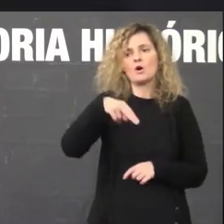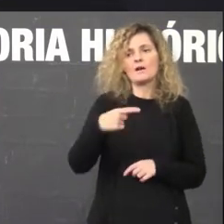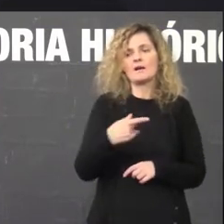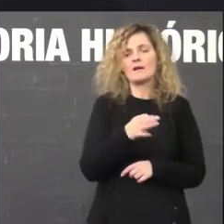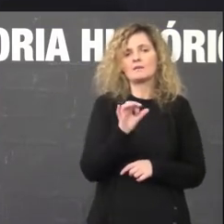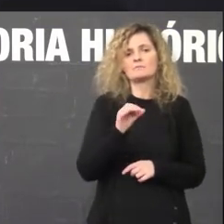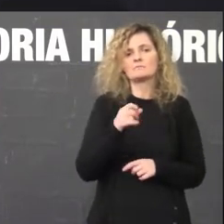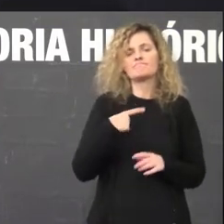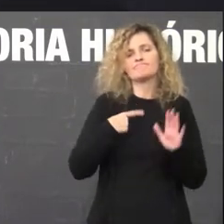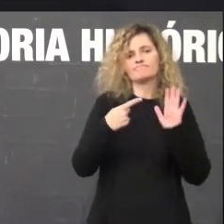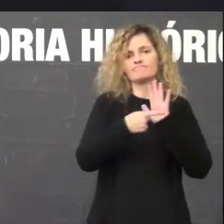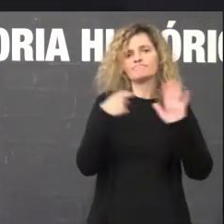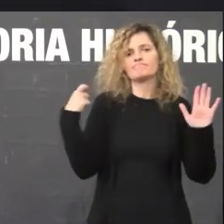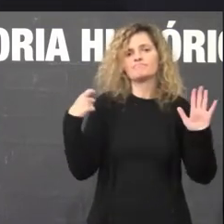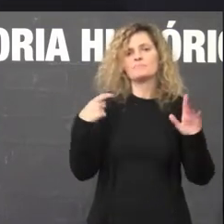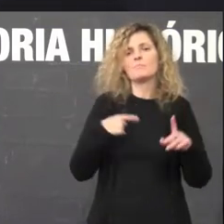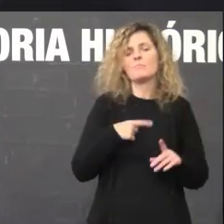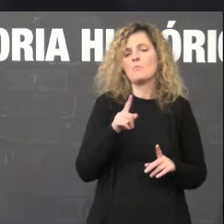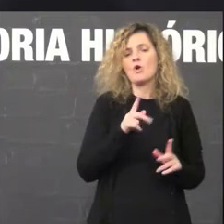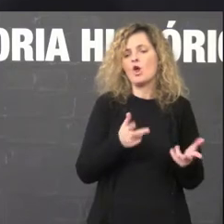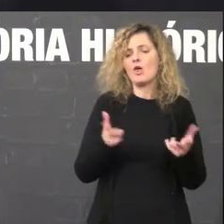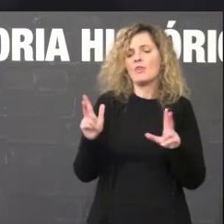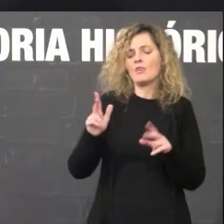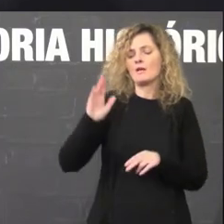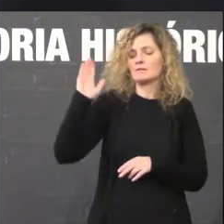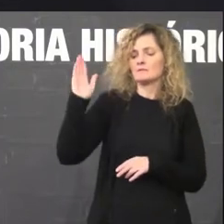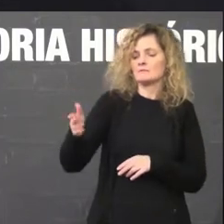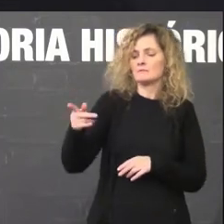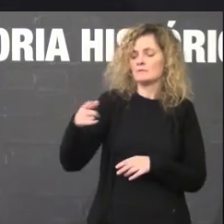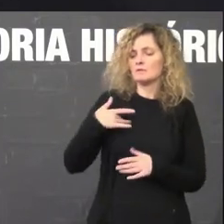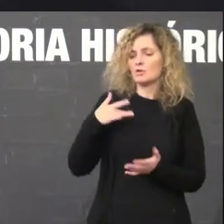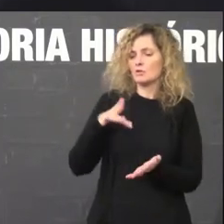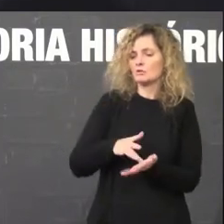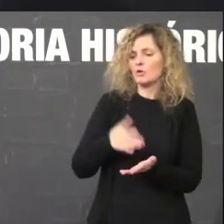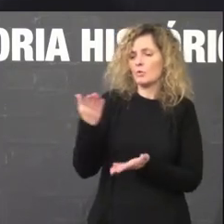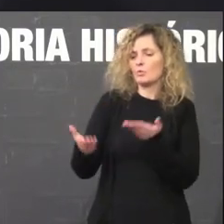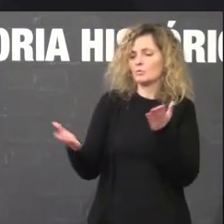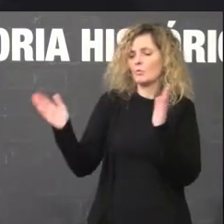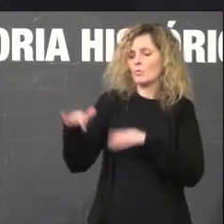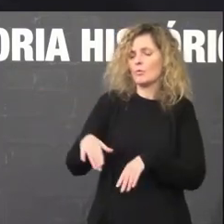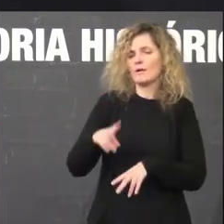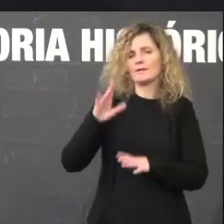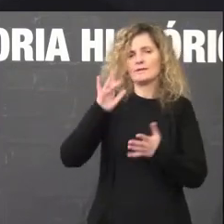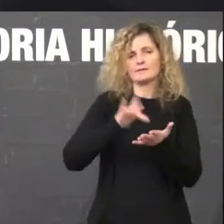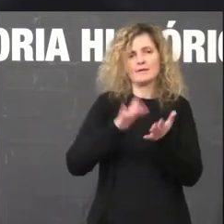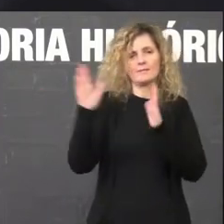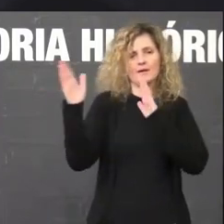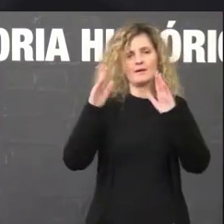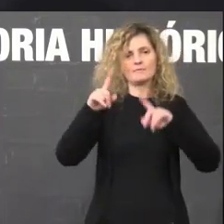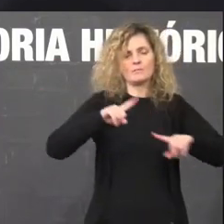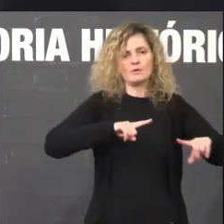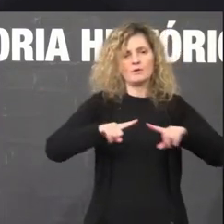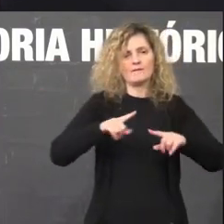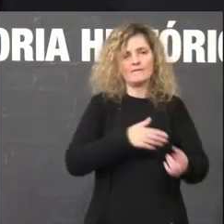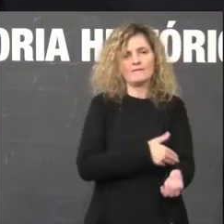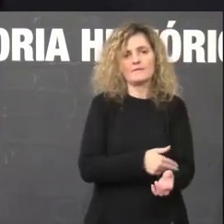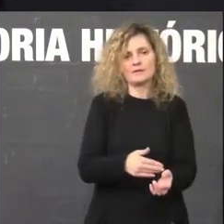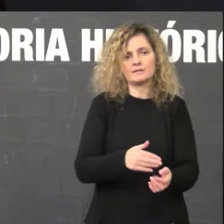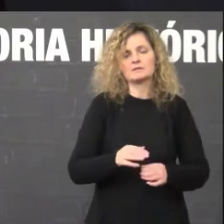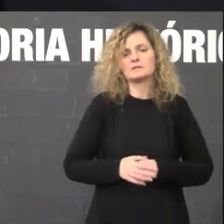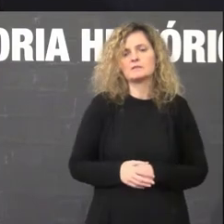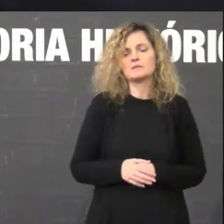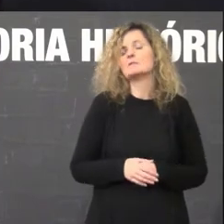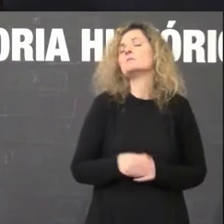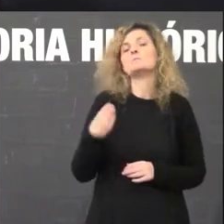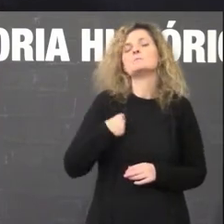súa derogación para non deixar impunes os crímenes e injusticias da dictadura franquista. Finalmente,